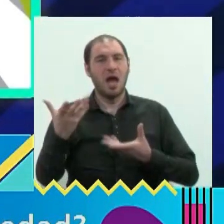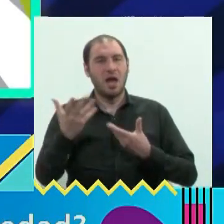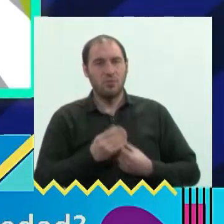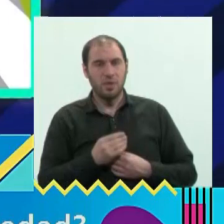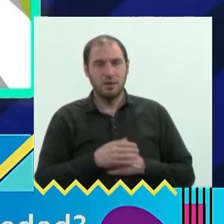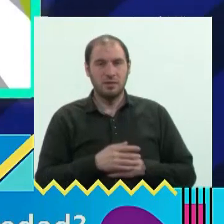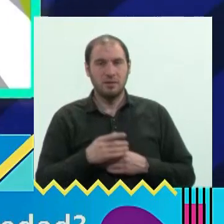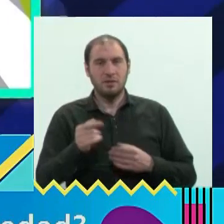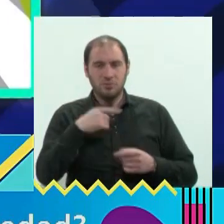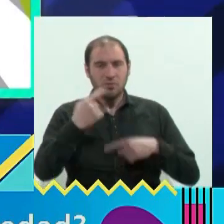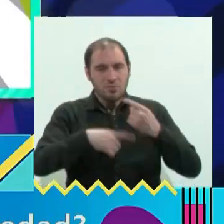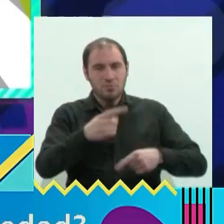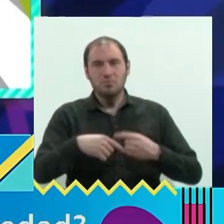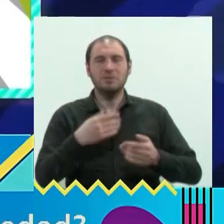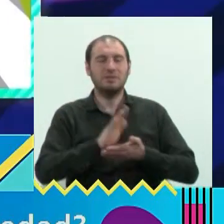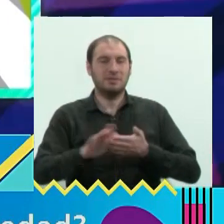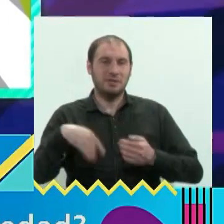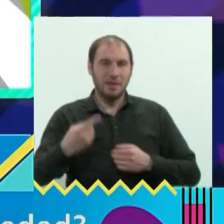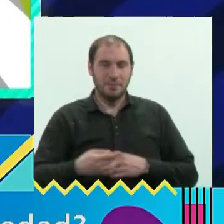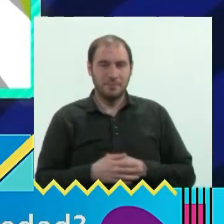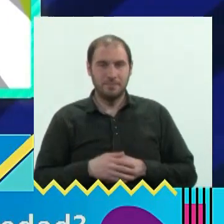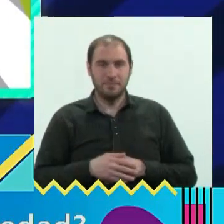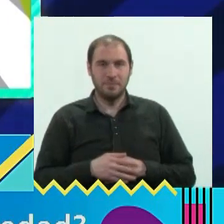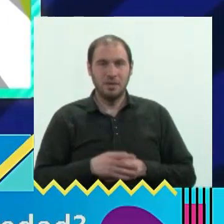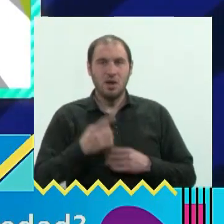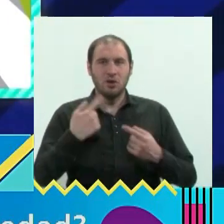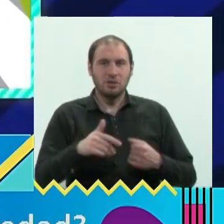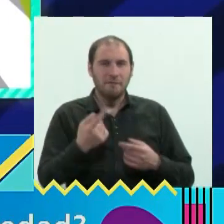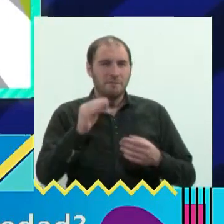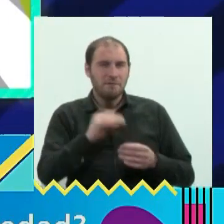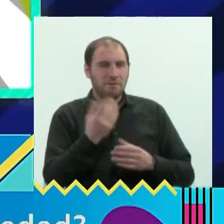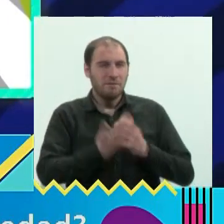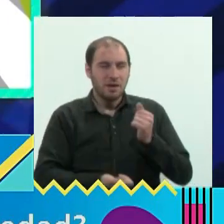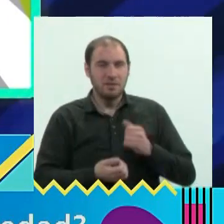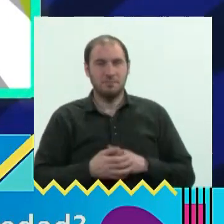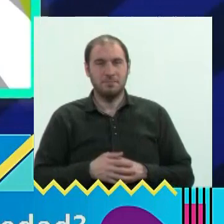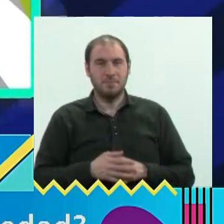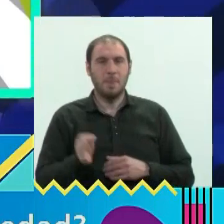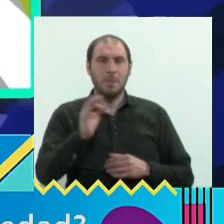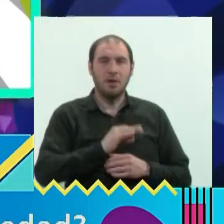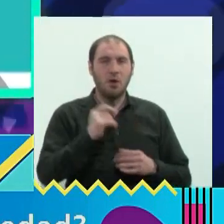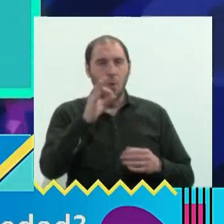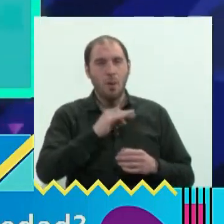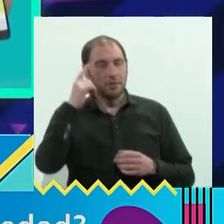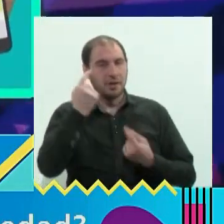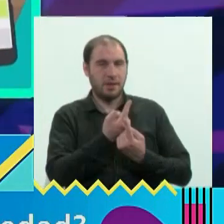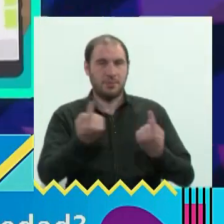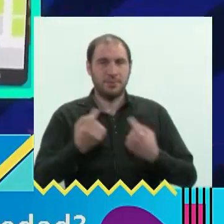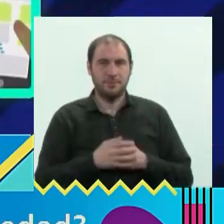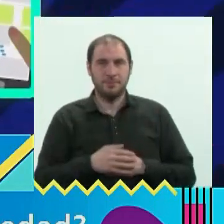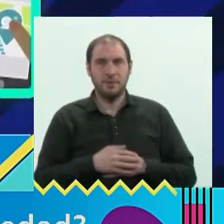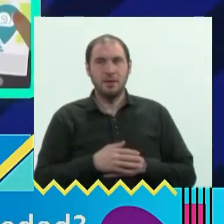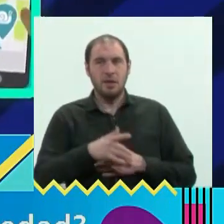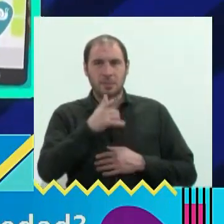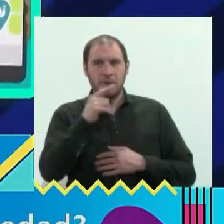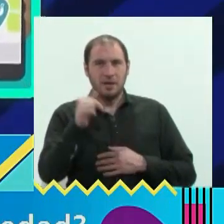para oxigenarnos mutuamente, ¿no? de los vicios o de los problemas o de las visiones que cada uno tiene. Yo creo que